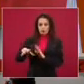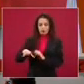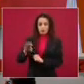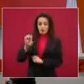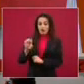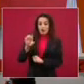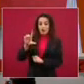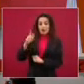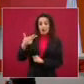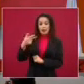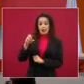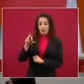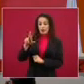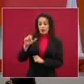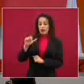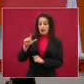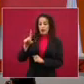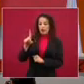El Heraldo.